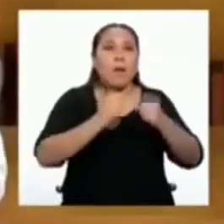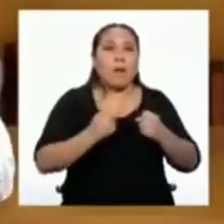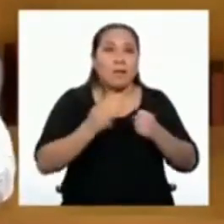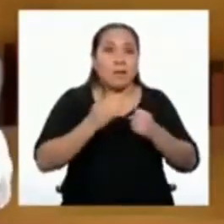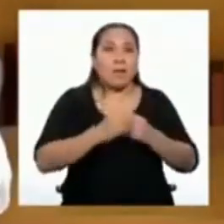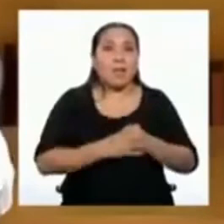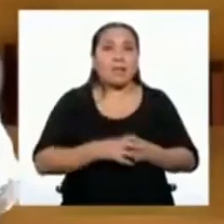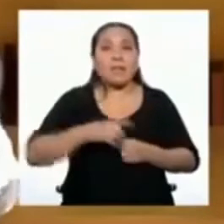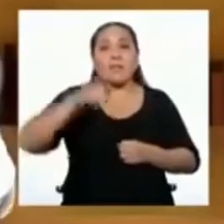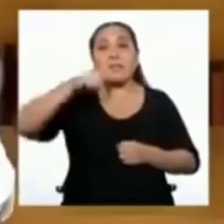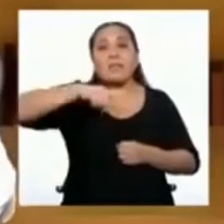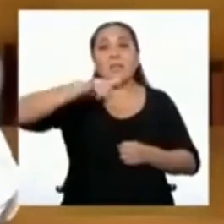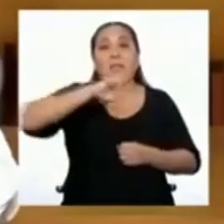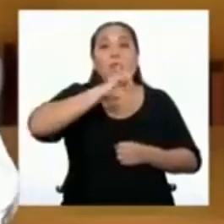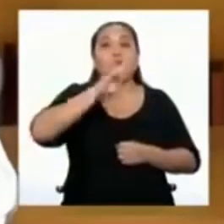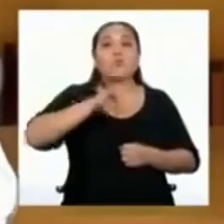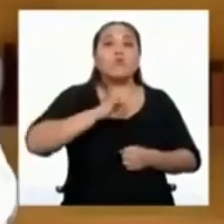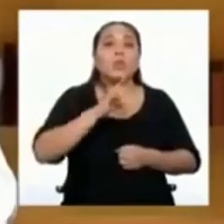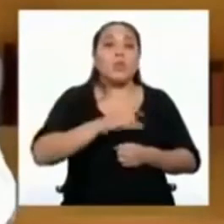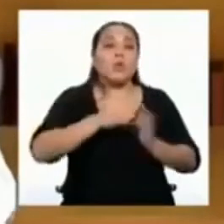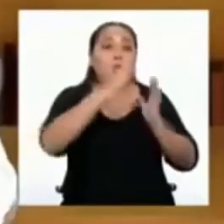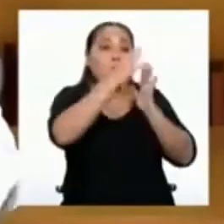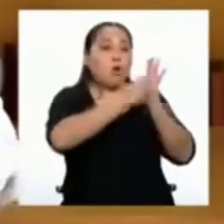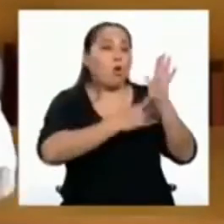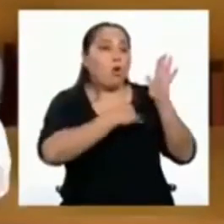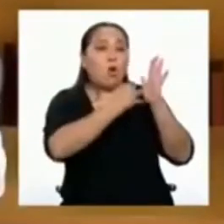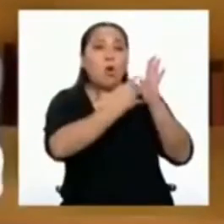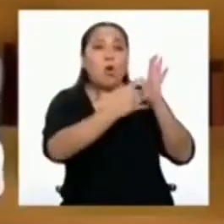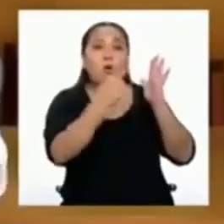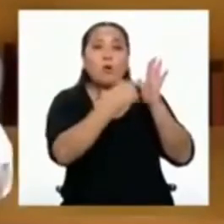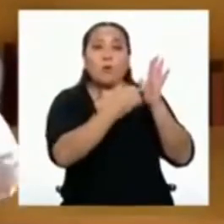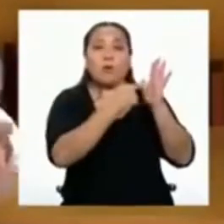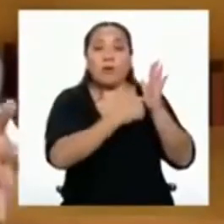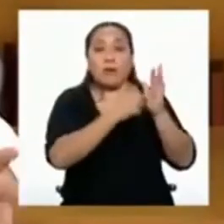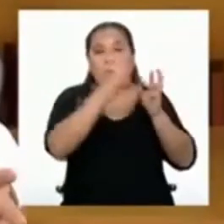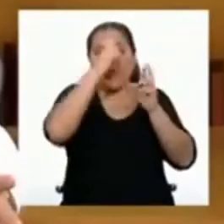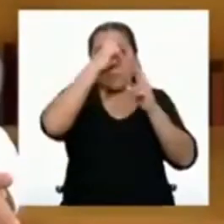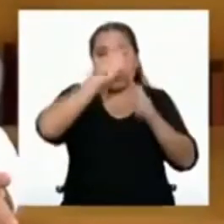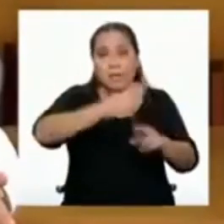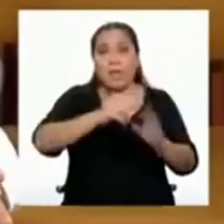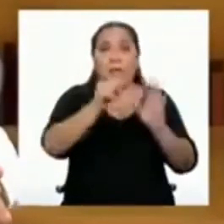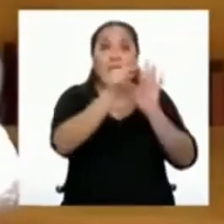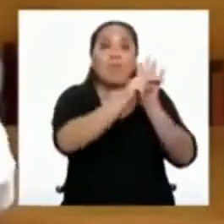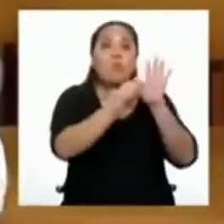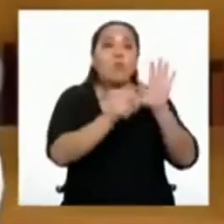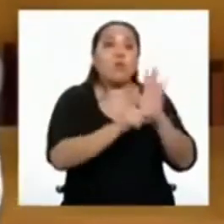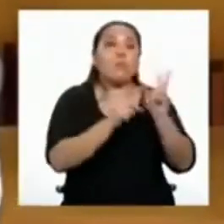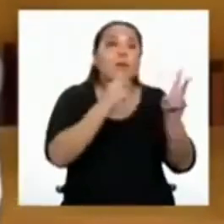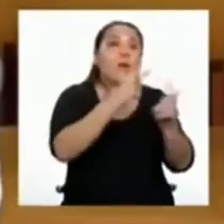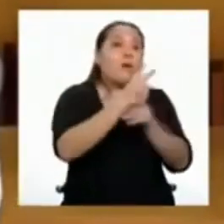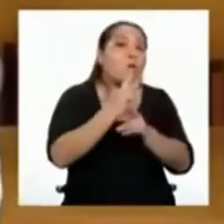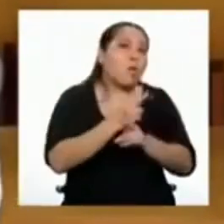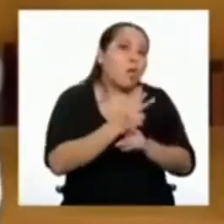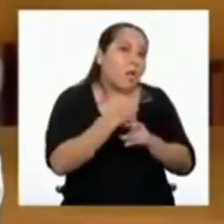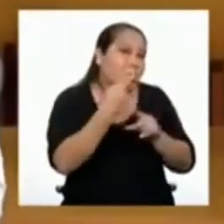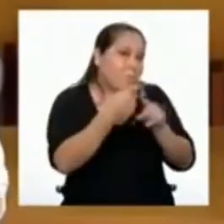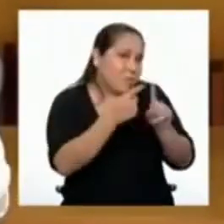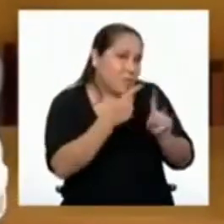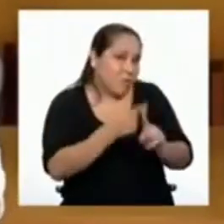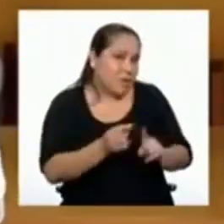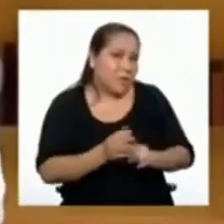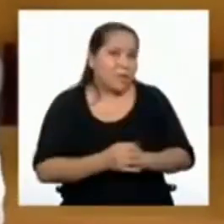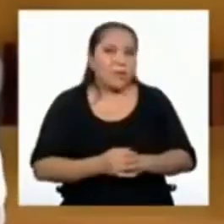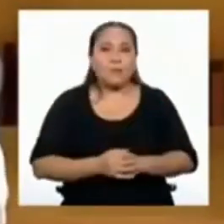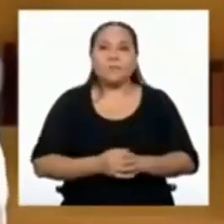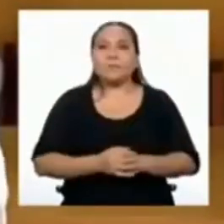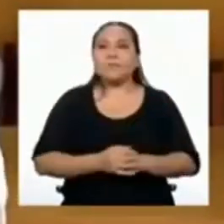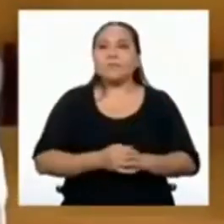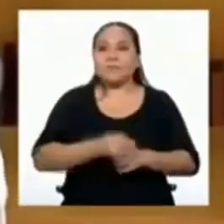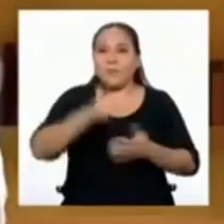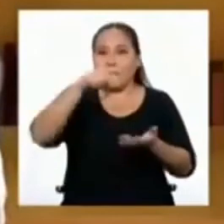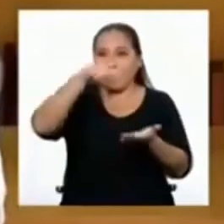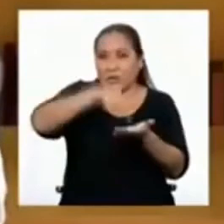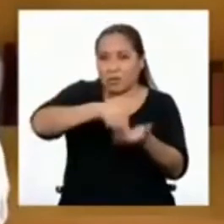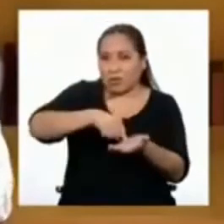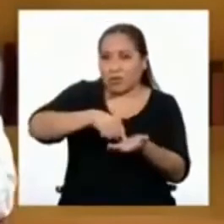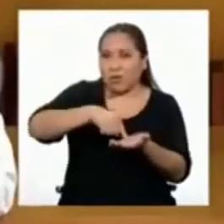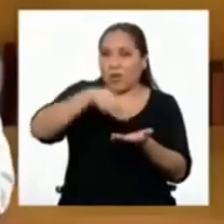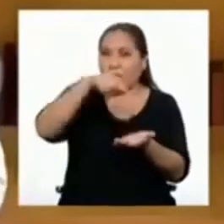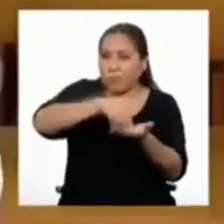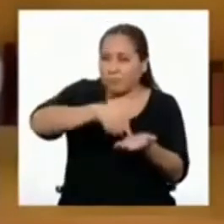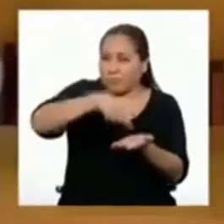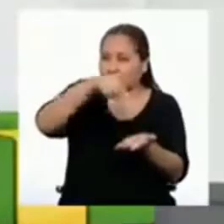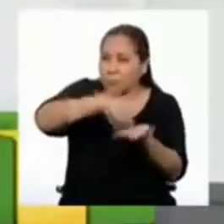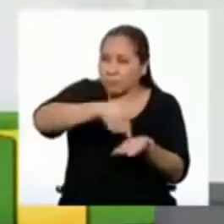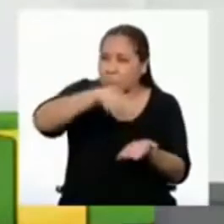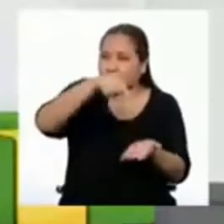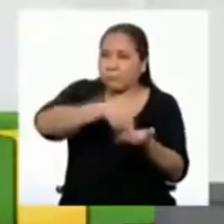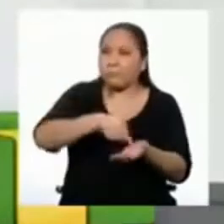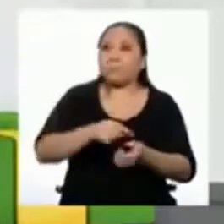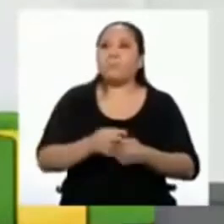que hacerlo en el horario de atención establecido, respetar la norma de cuidado, etc. Presiona el botón varias